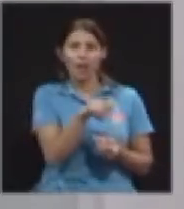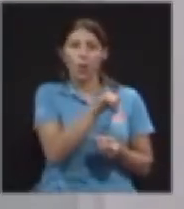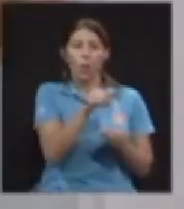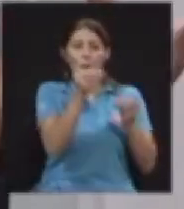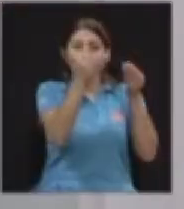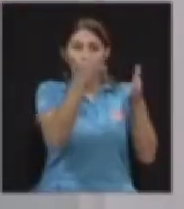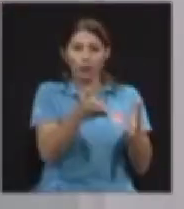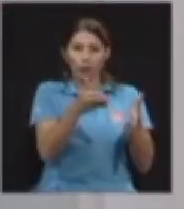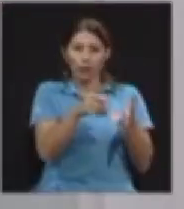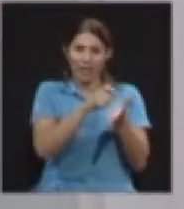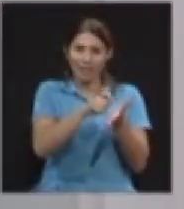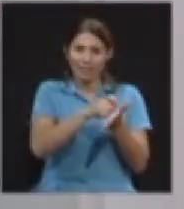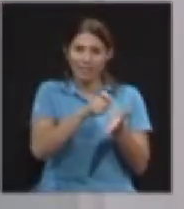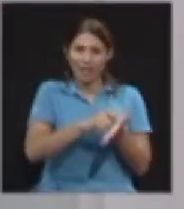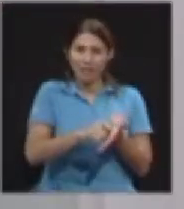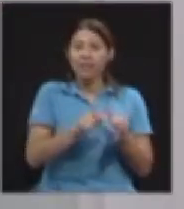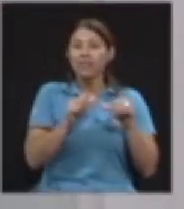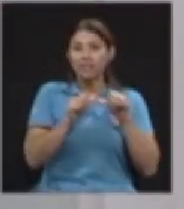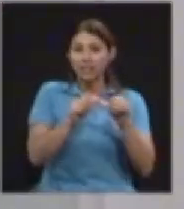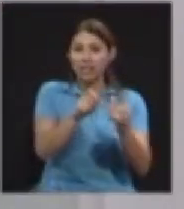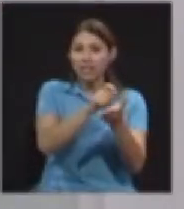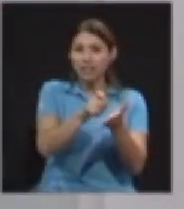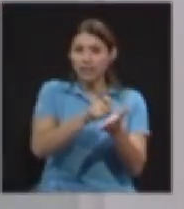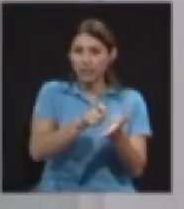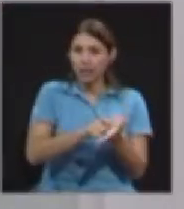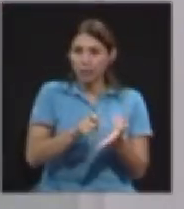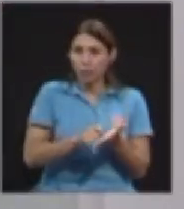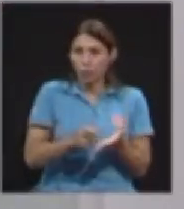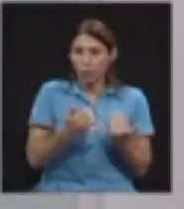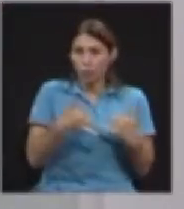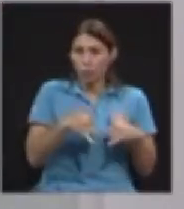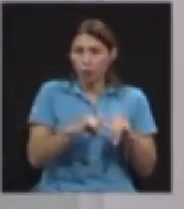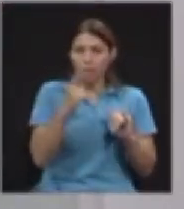y que sigue escribiendo, porque es un hombre relativamente joven,